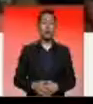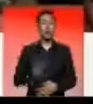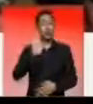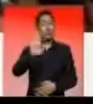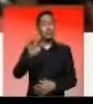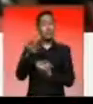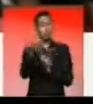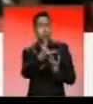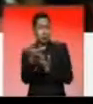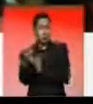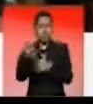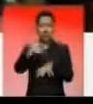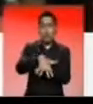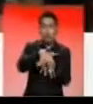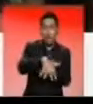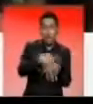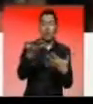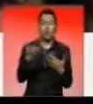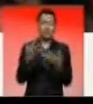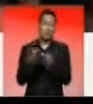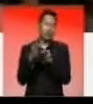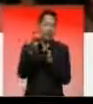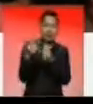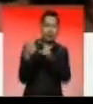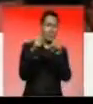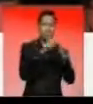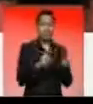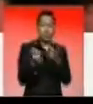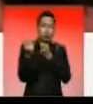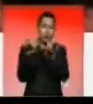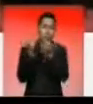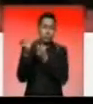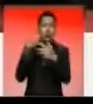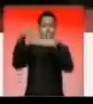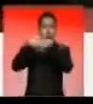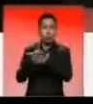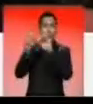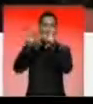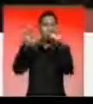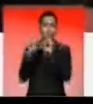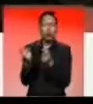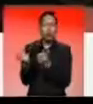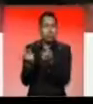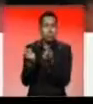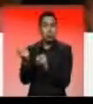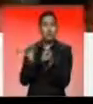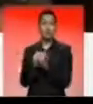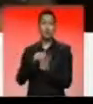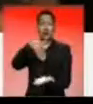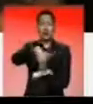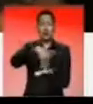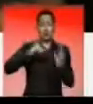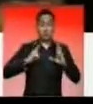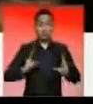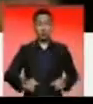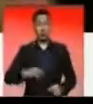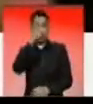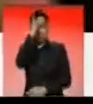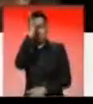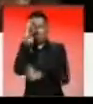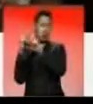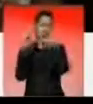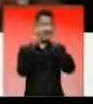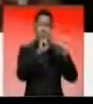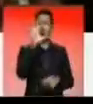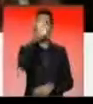de Machala y Arenillas controlan la situación dentro de la empresa. En centros hospitalarios de varias